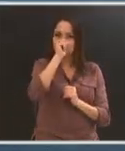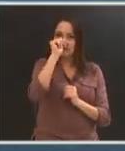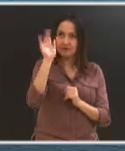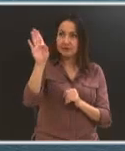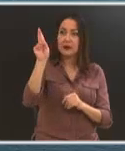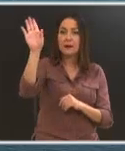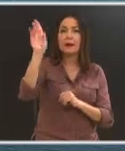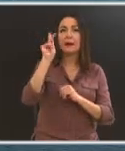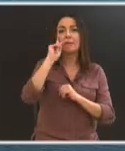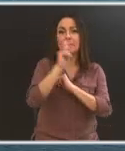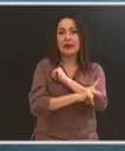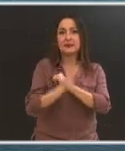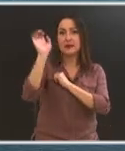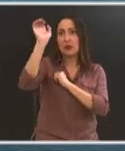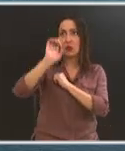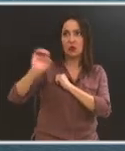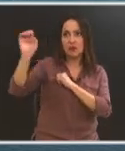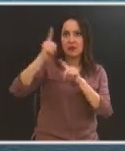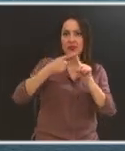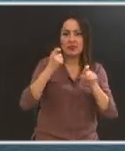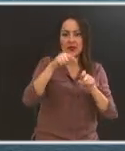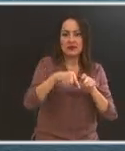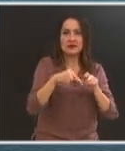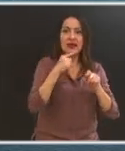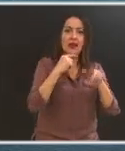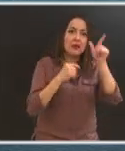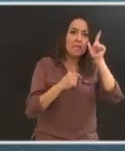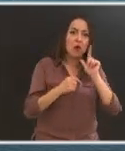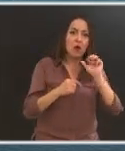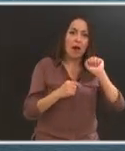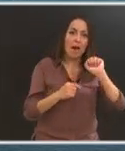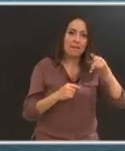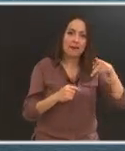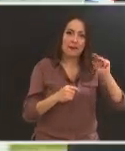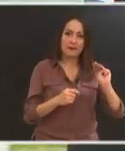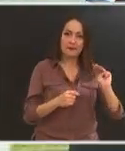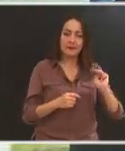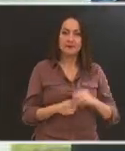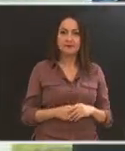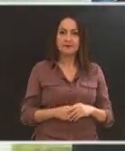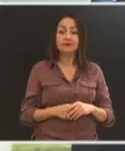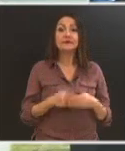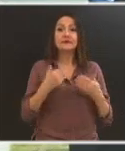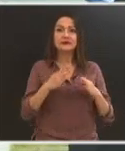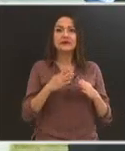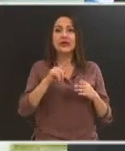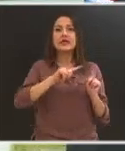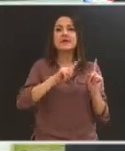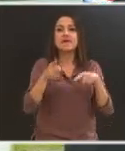a países europeos desde el puerto de APM Terminals. Iba en dirección